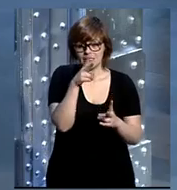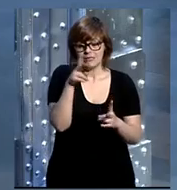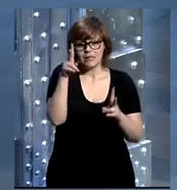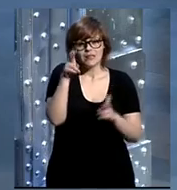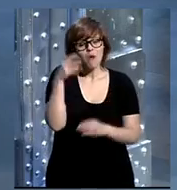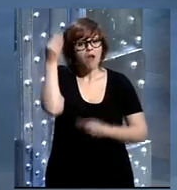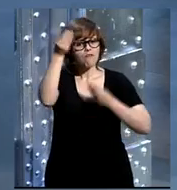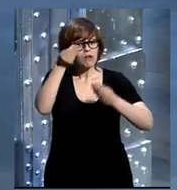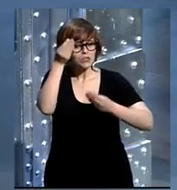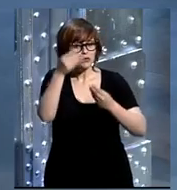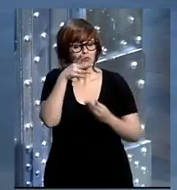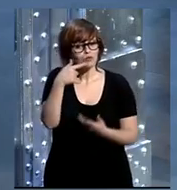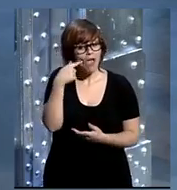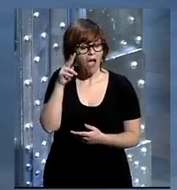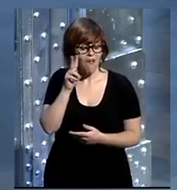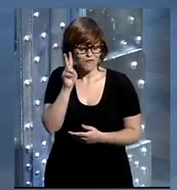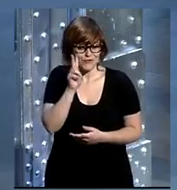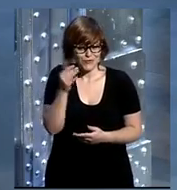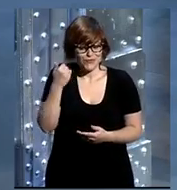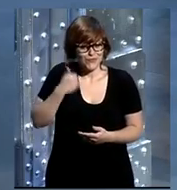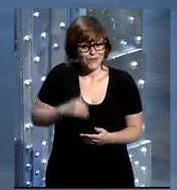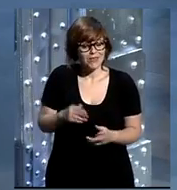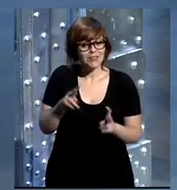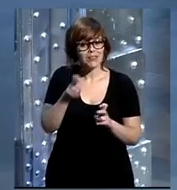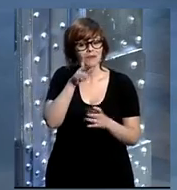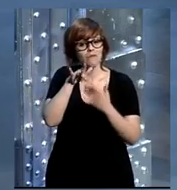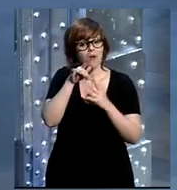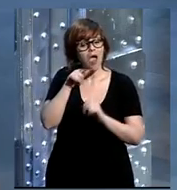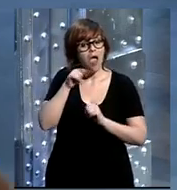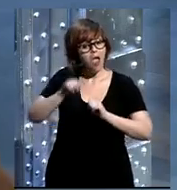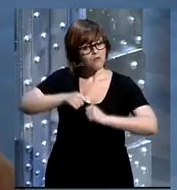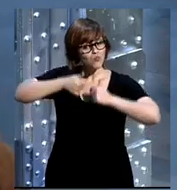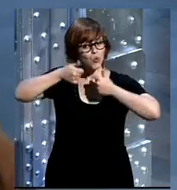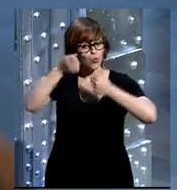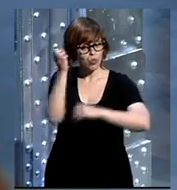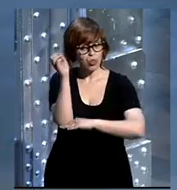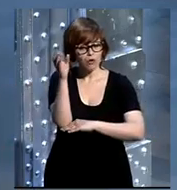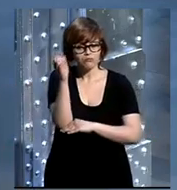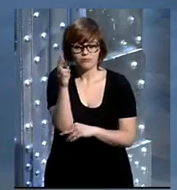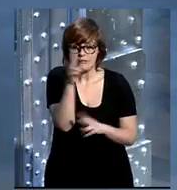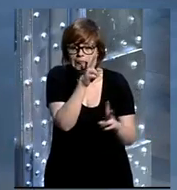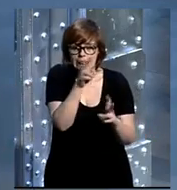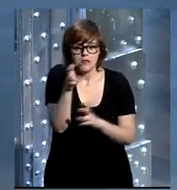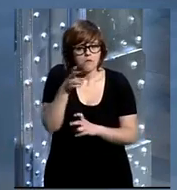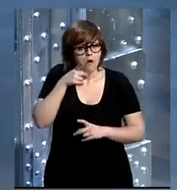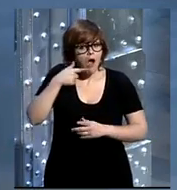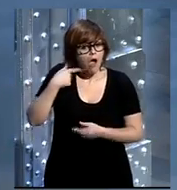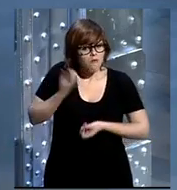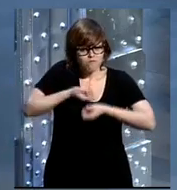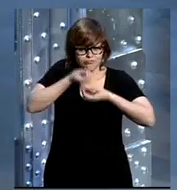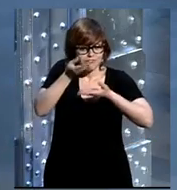como bien se ha visto también en la intervención inicial de introducción, pues da para muchísimo y